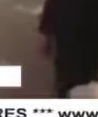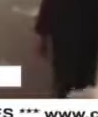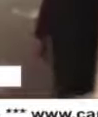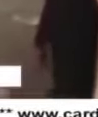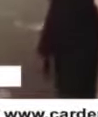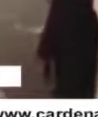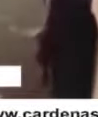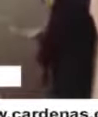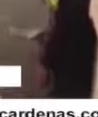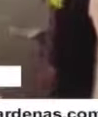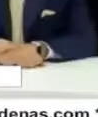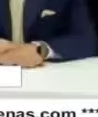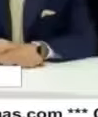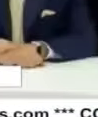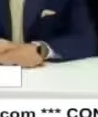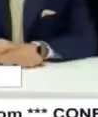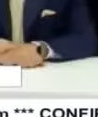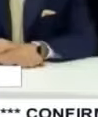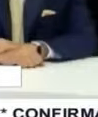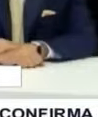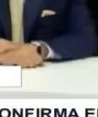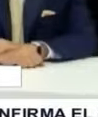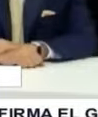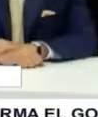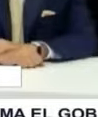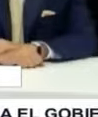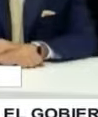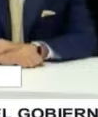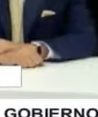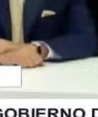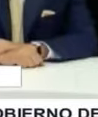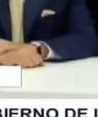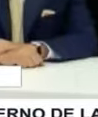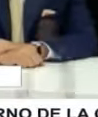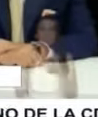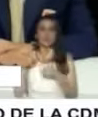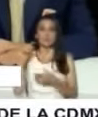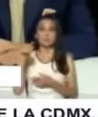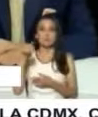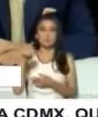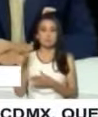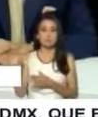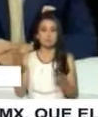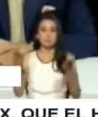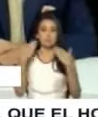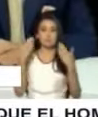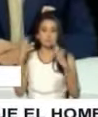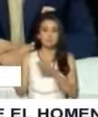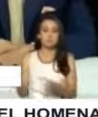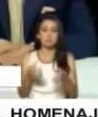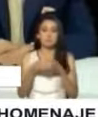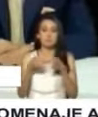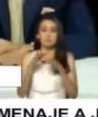el vicepresidente de la Asamblea Ecuatoriana, Patricio Donoso. Debo indicarte que al momento hay escaramuzas en torno a esta